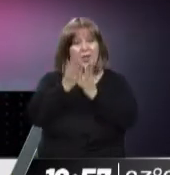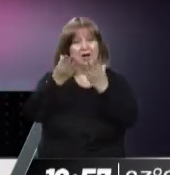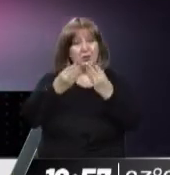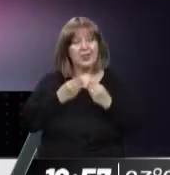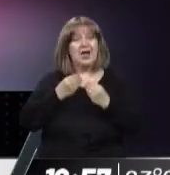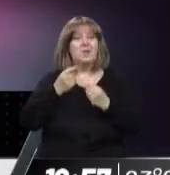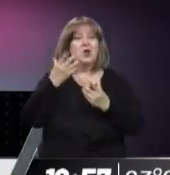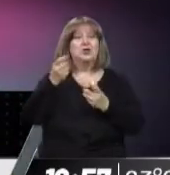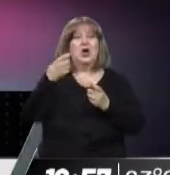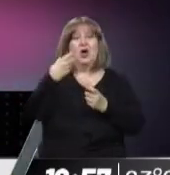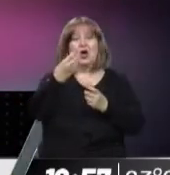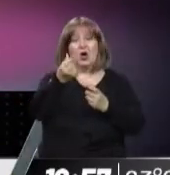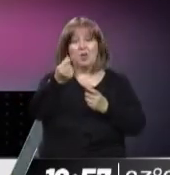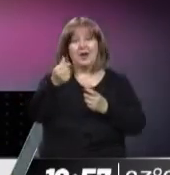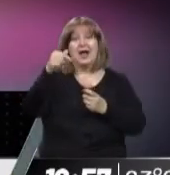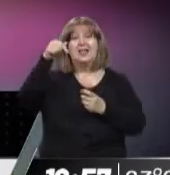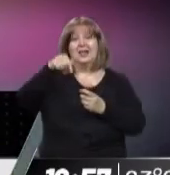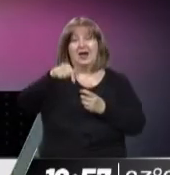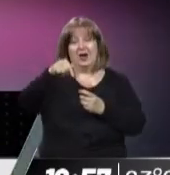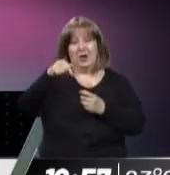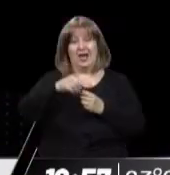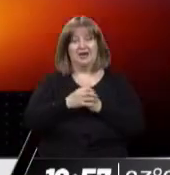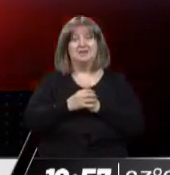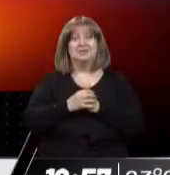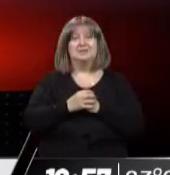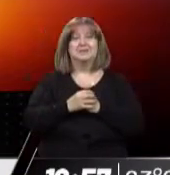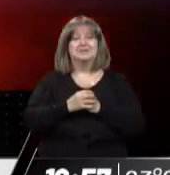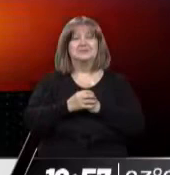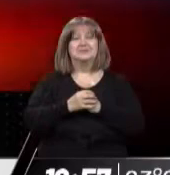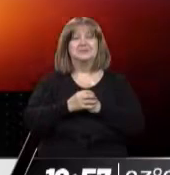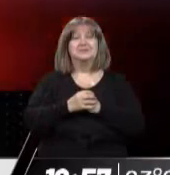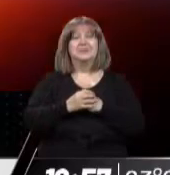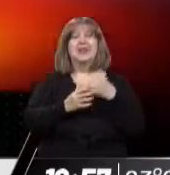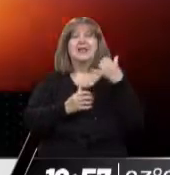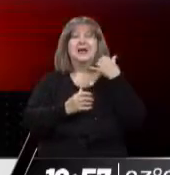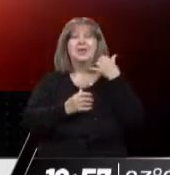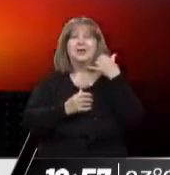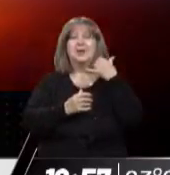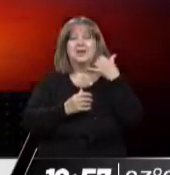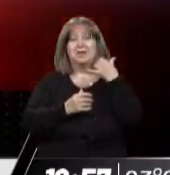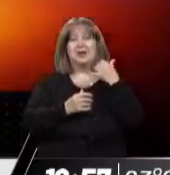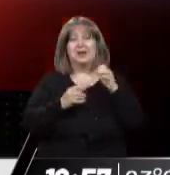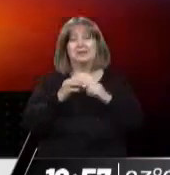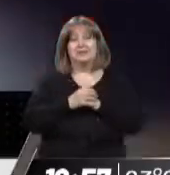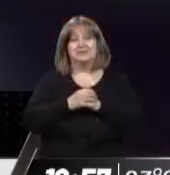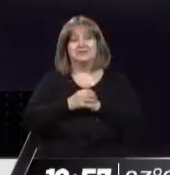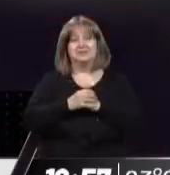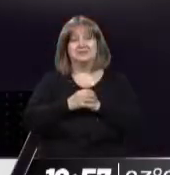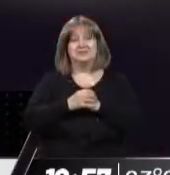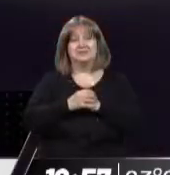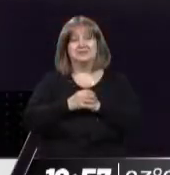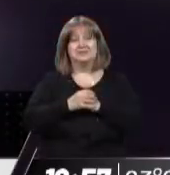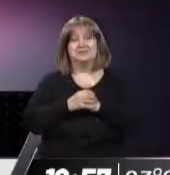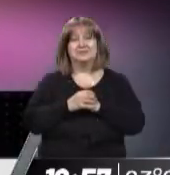montón comprando tu bono ahora mismo. Llama ya al 291-576-1680 para retirar tu bono. Y